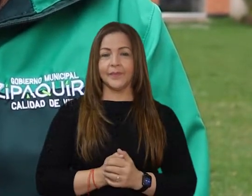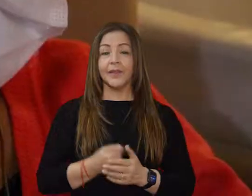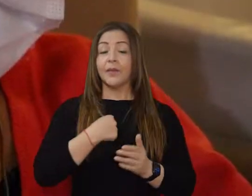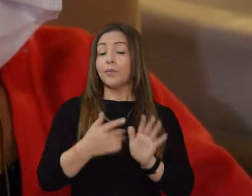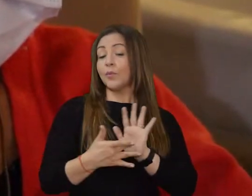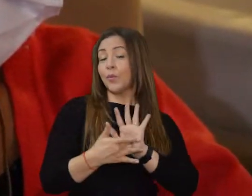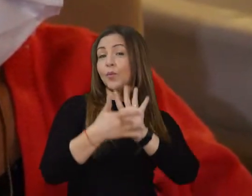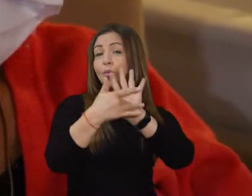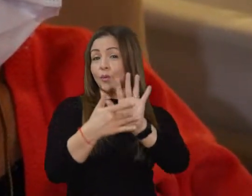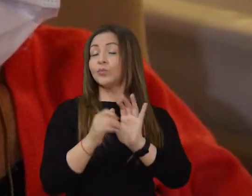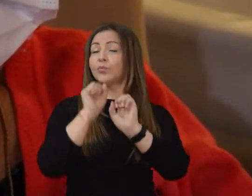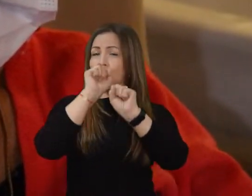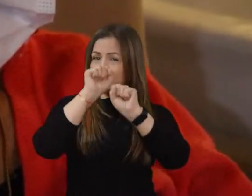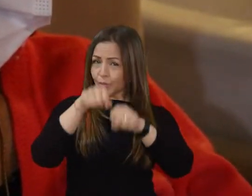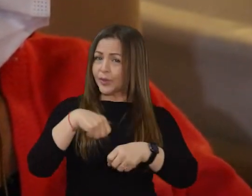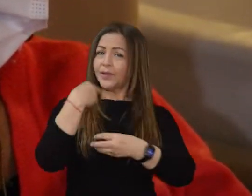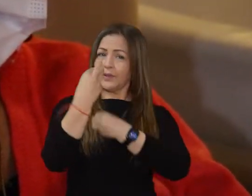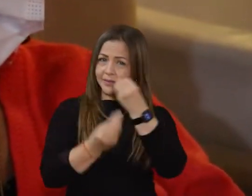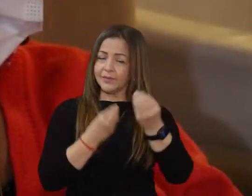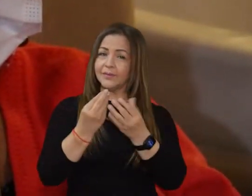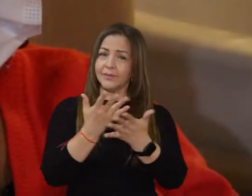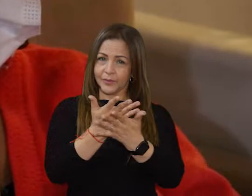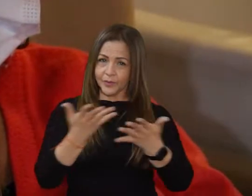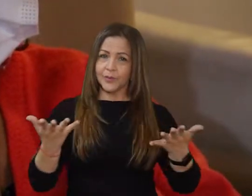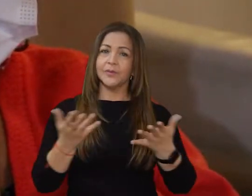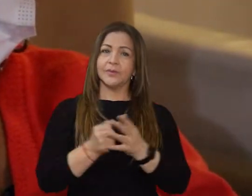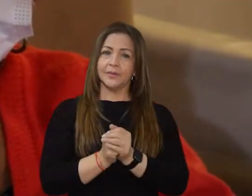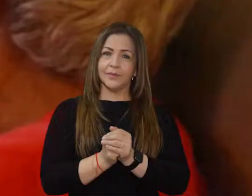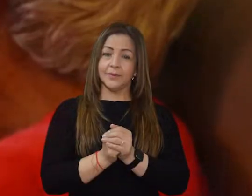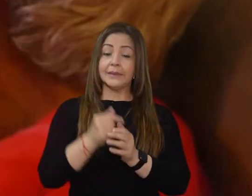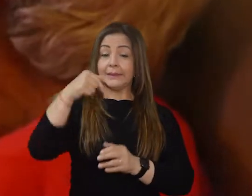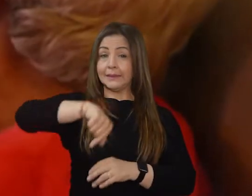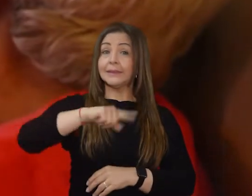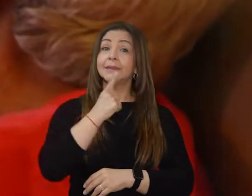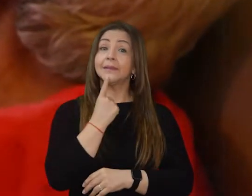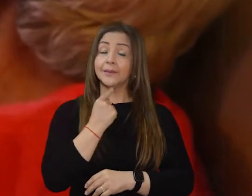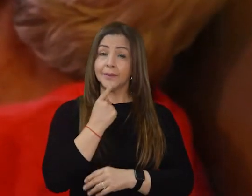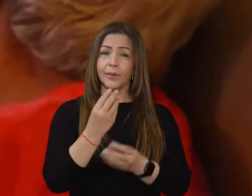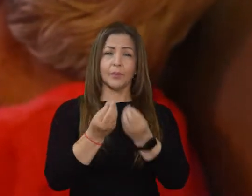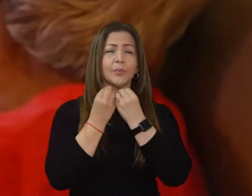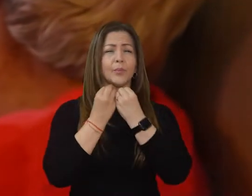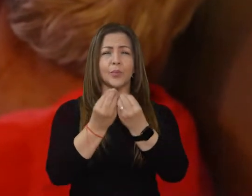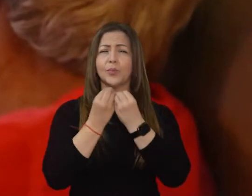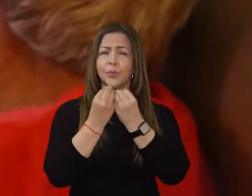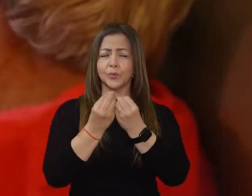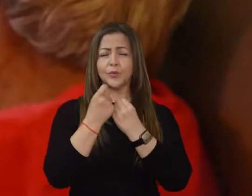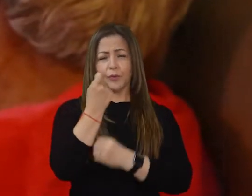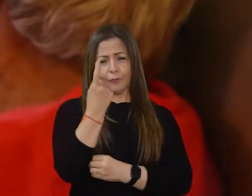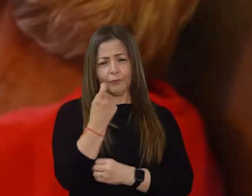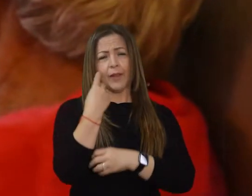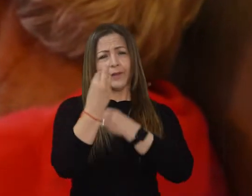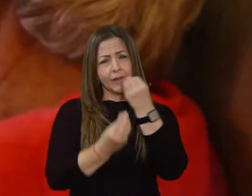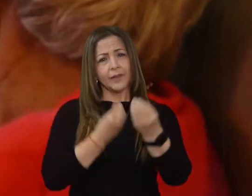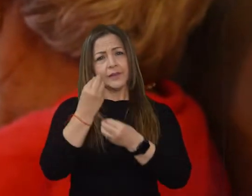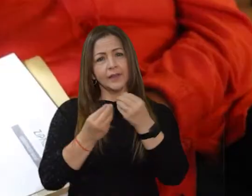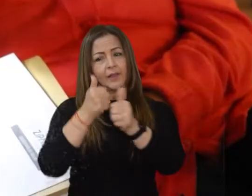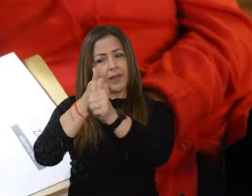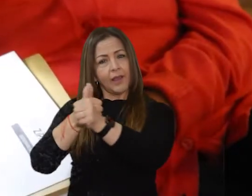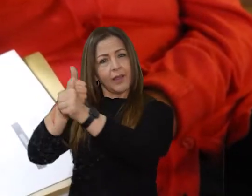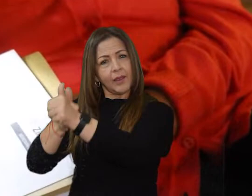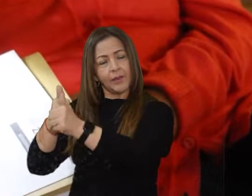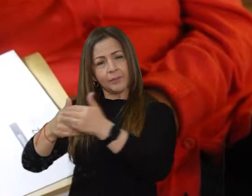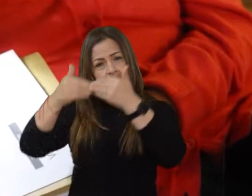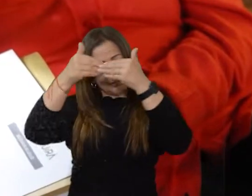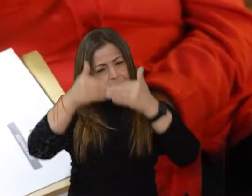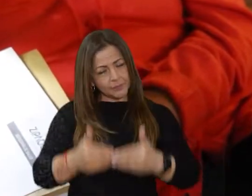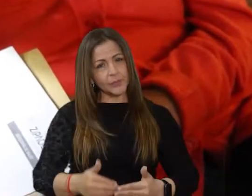las familias, y demostrar que sí se pueden hacer las cosas, que en el municipio hay mucho por